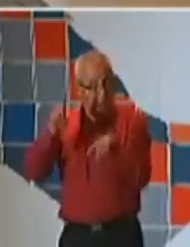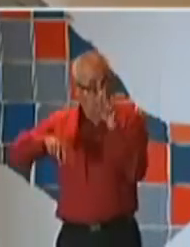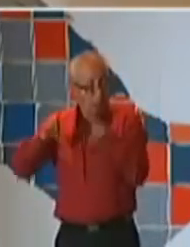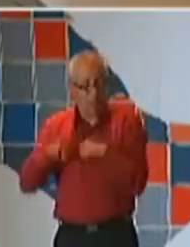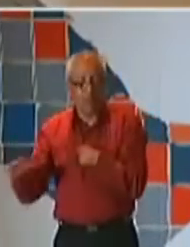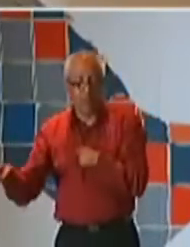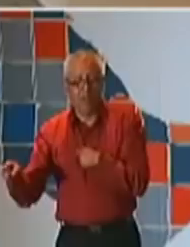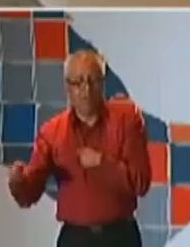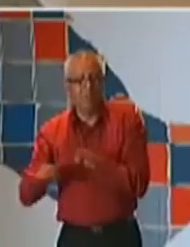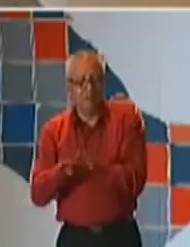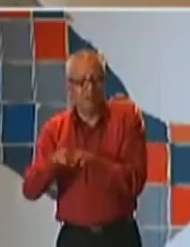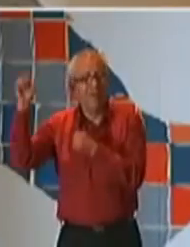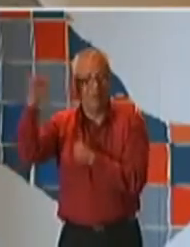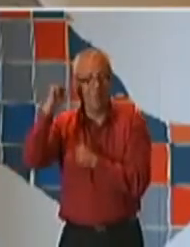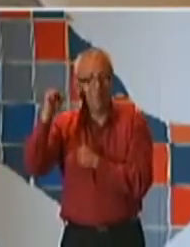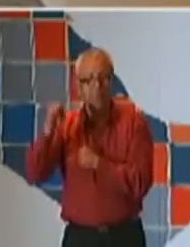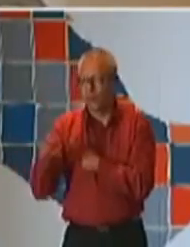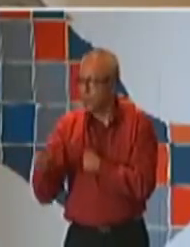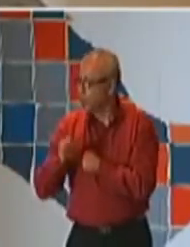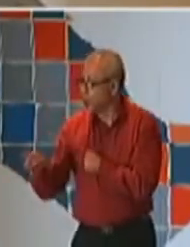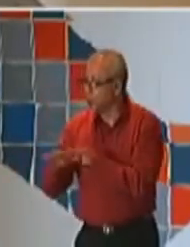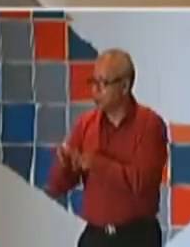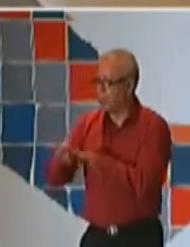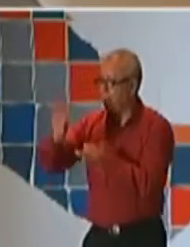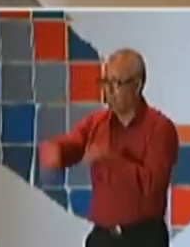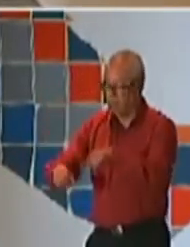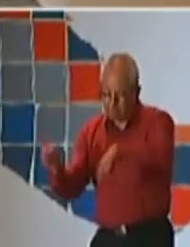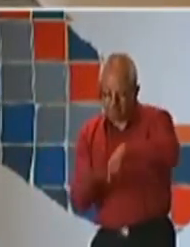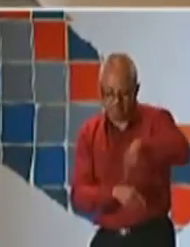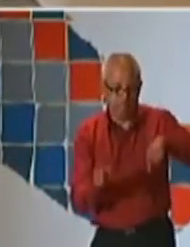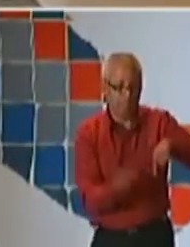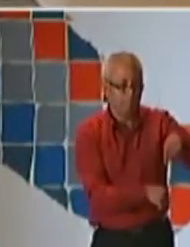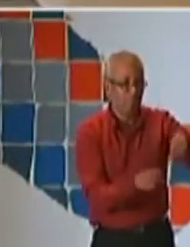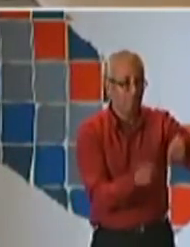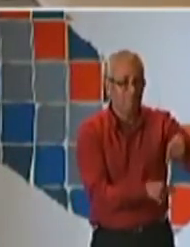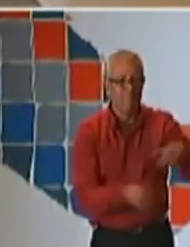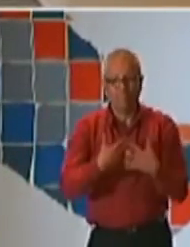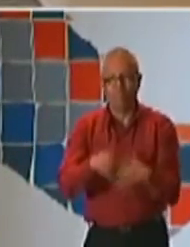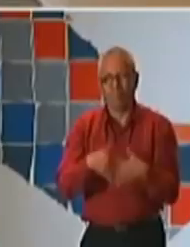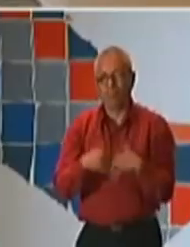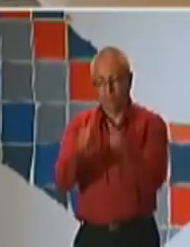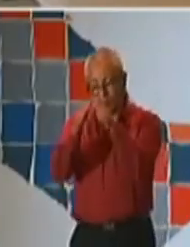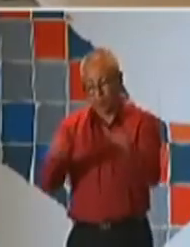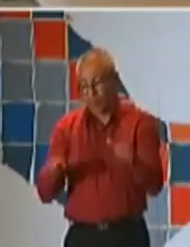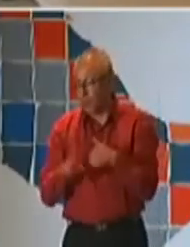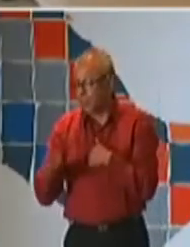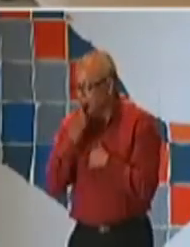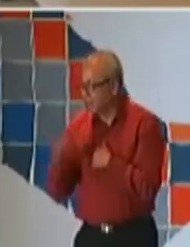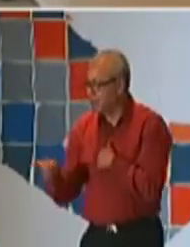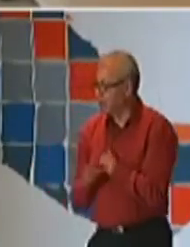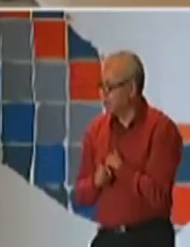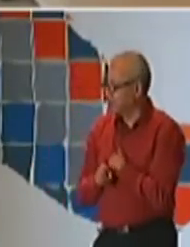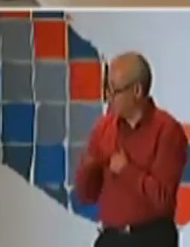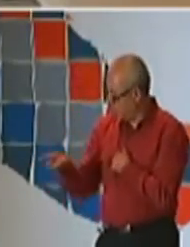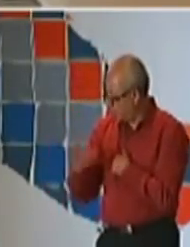desempleado más la exitosa empresa niega sin disimulo uno de los Derechos